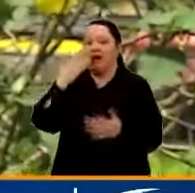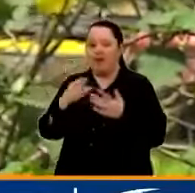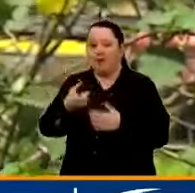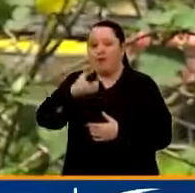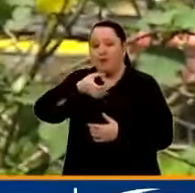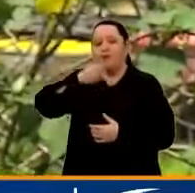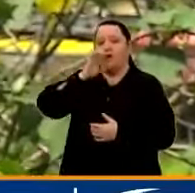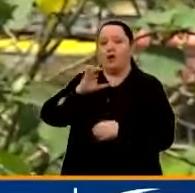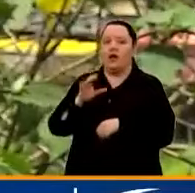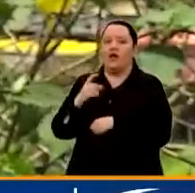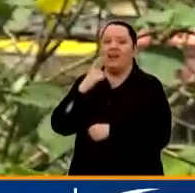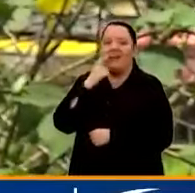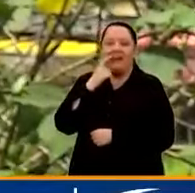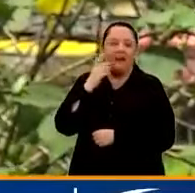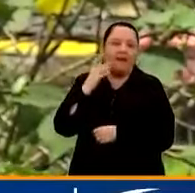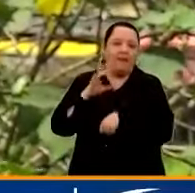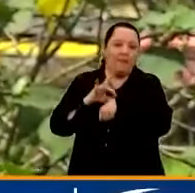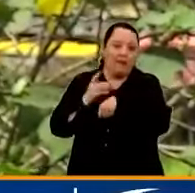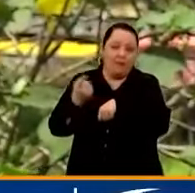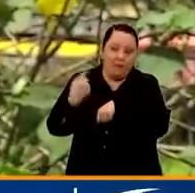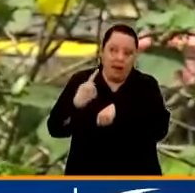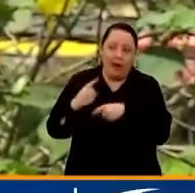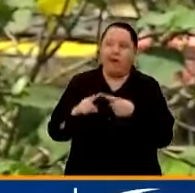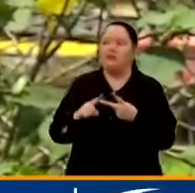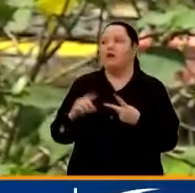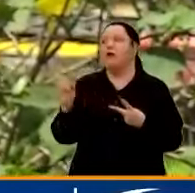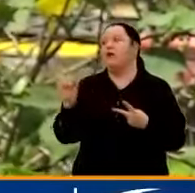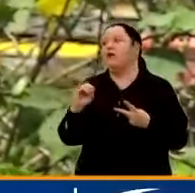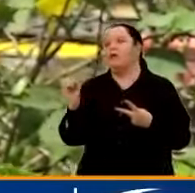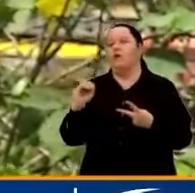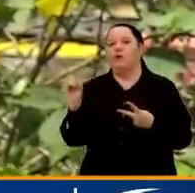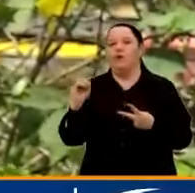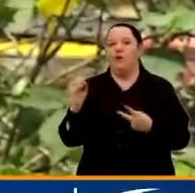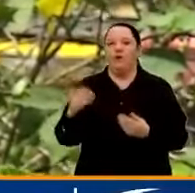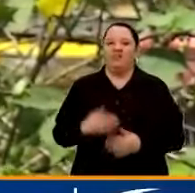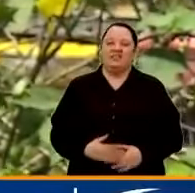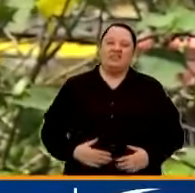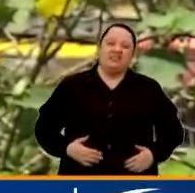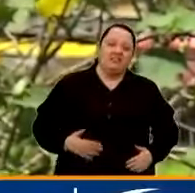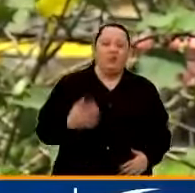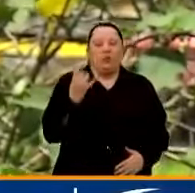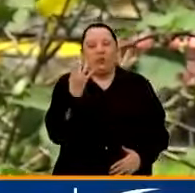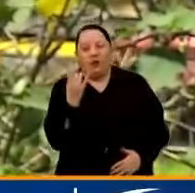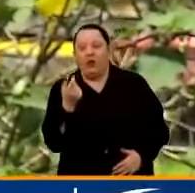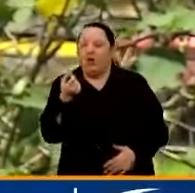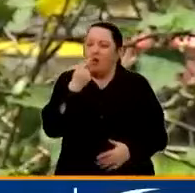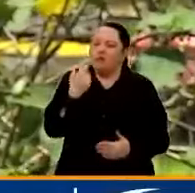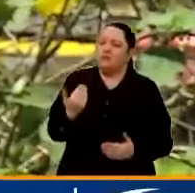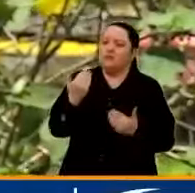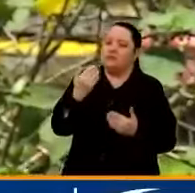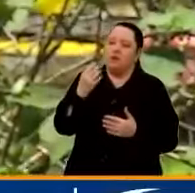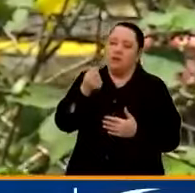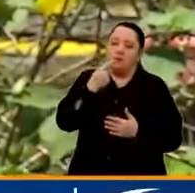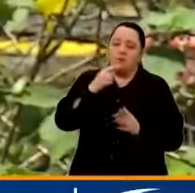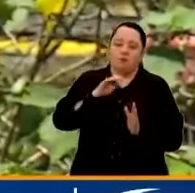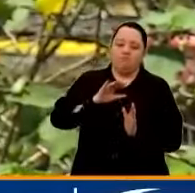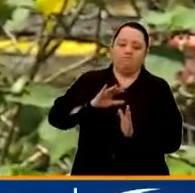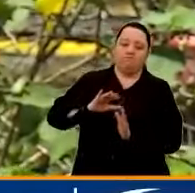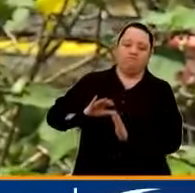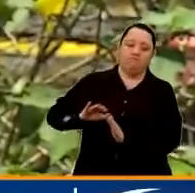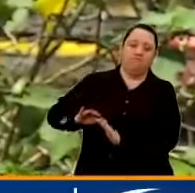se lo había mandado su odontólogo o porque le sirve para el cólico? Para es dejarlo de tomar o